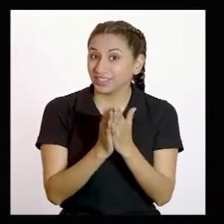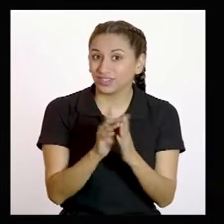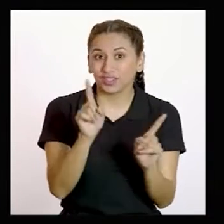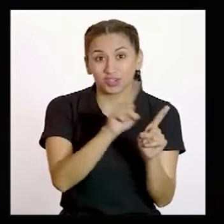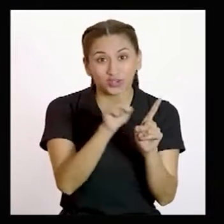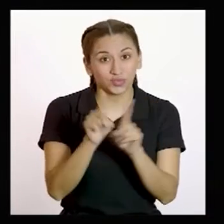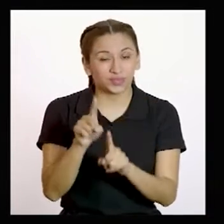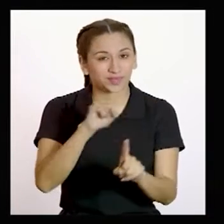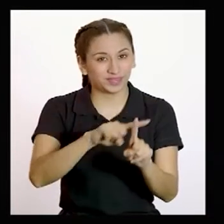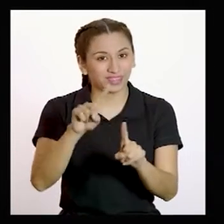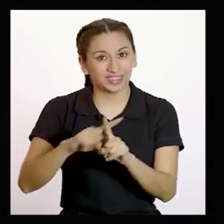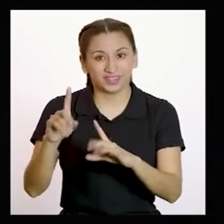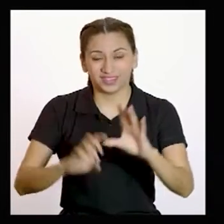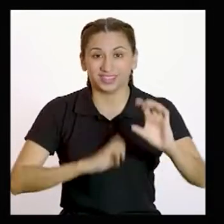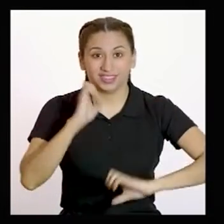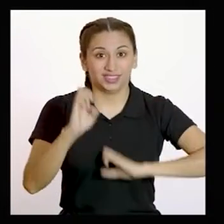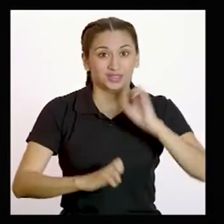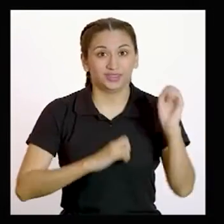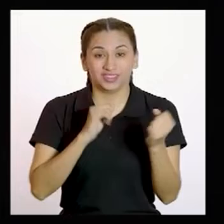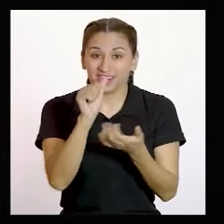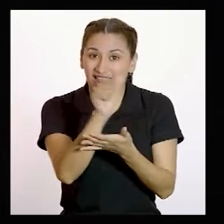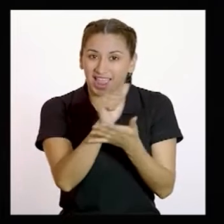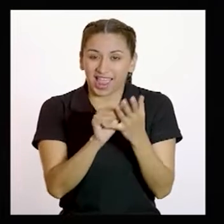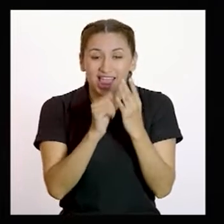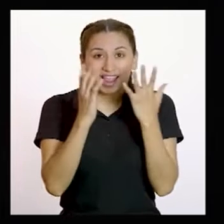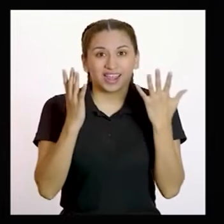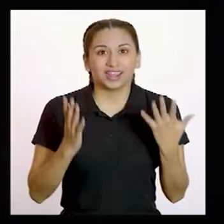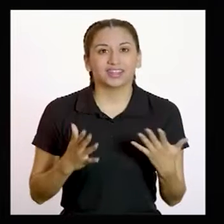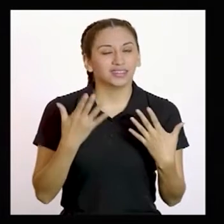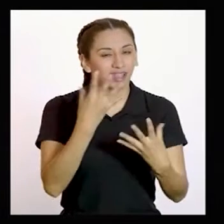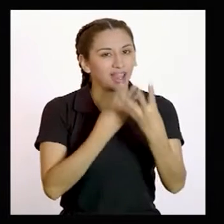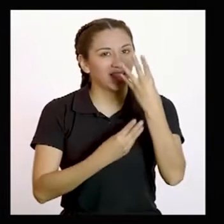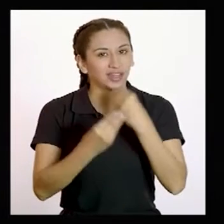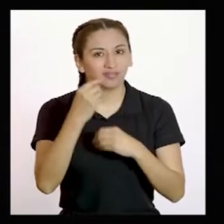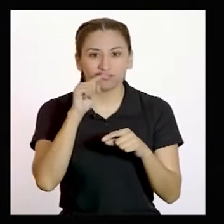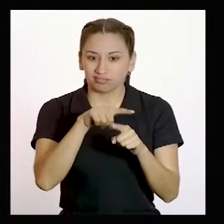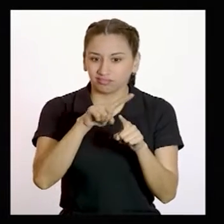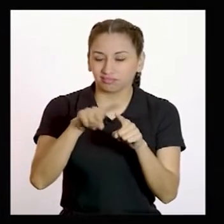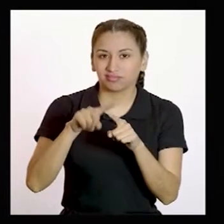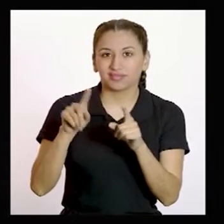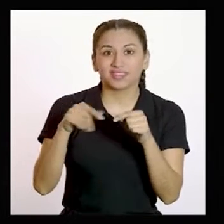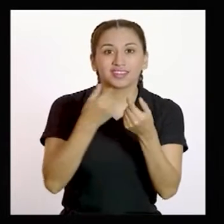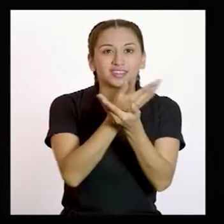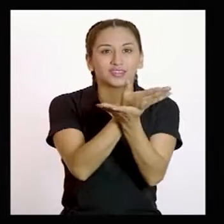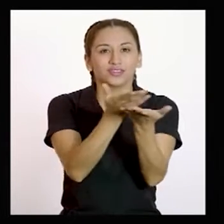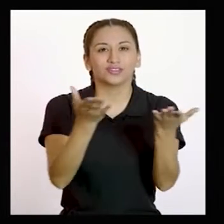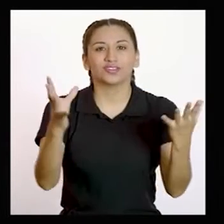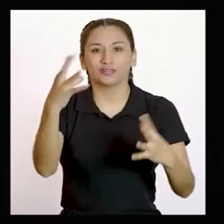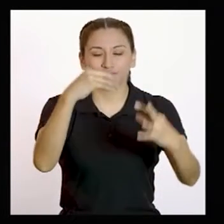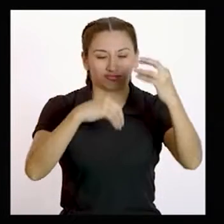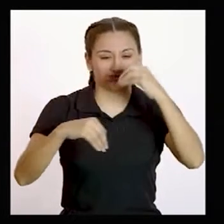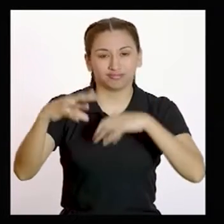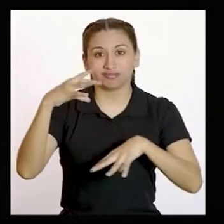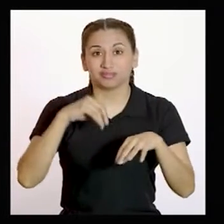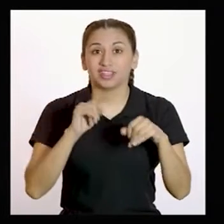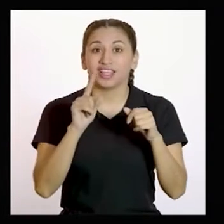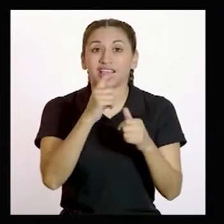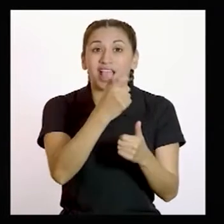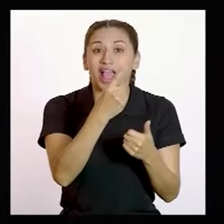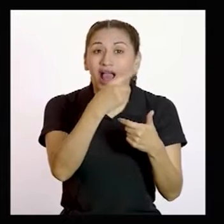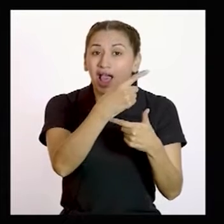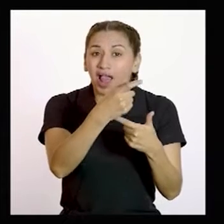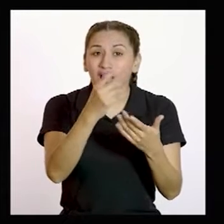nuestra literatura, al igual que las diferentes expresiones artísticas, se ha alimentado de esta gran diversidad que hay en